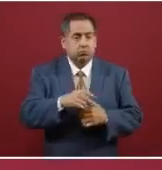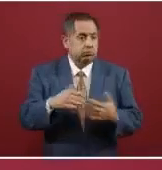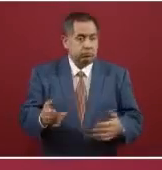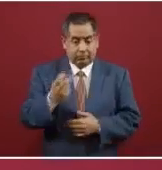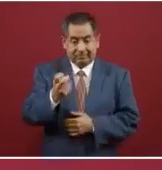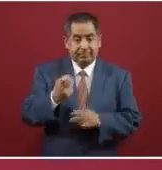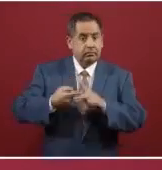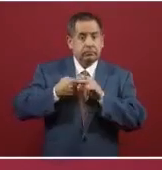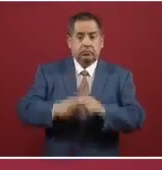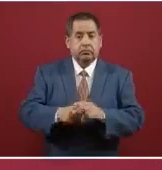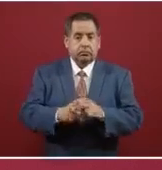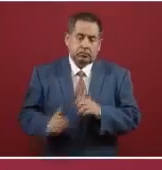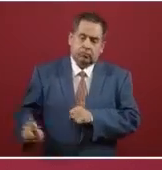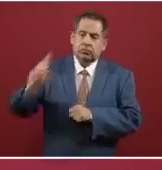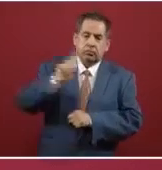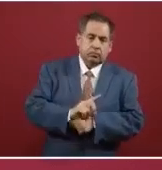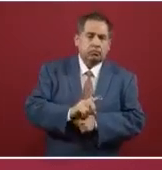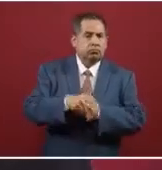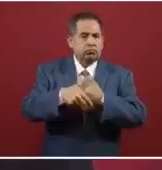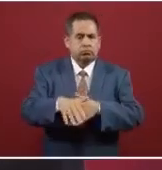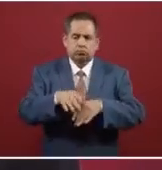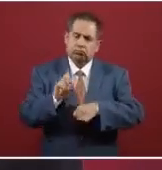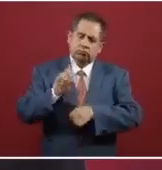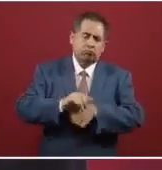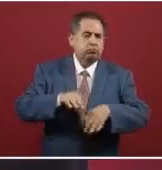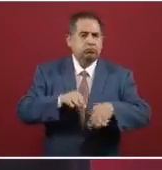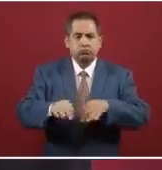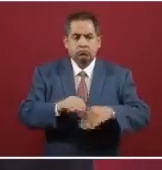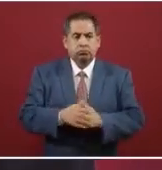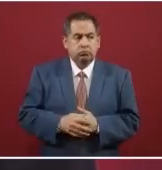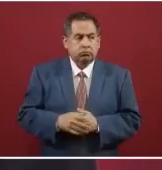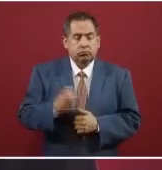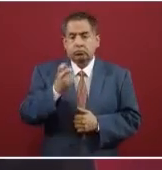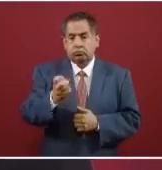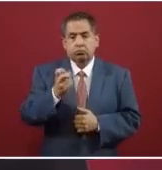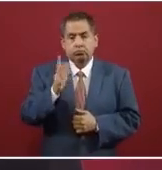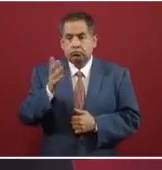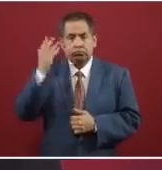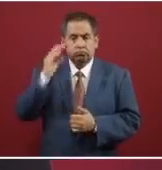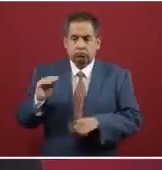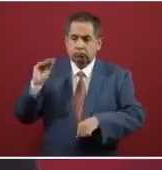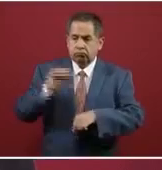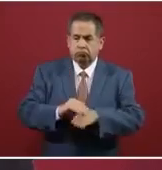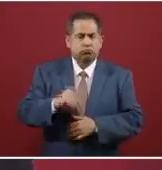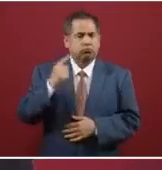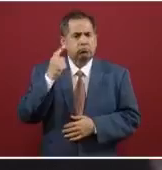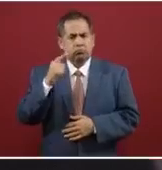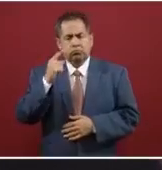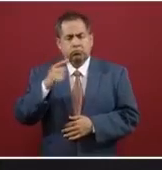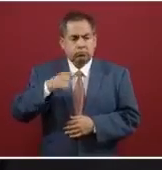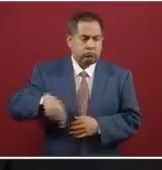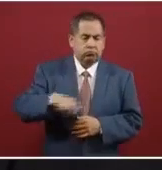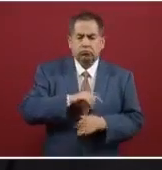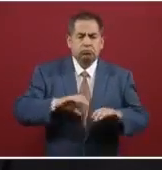este día, para eso se estableció, para